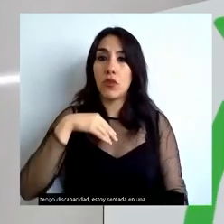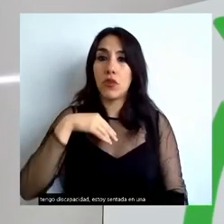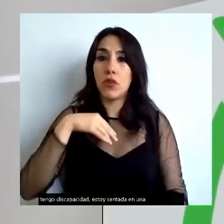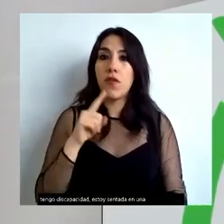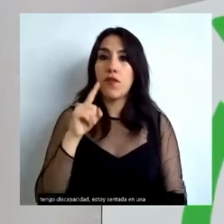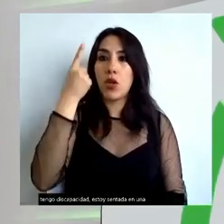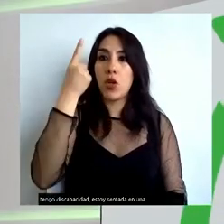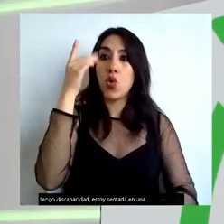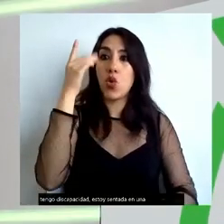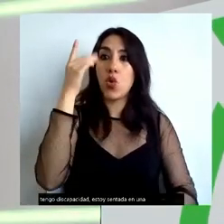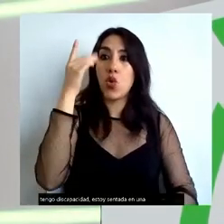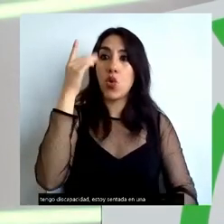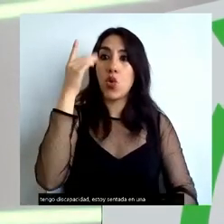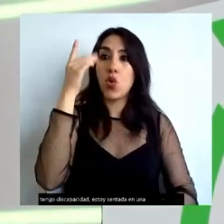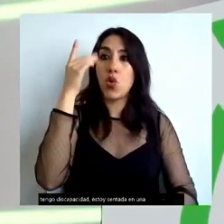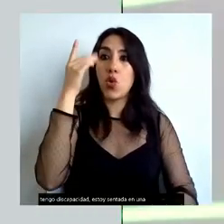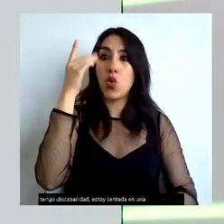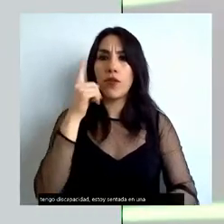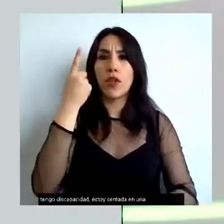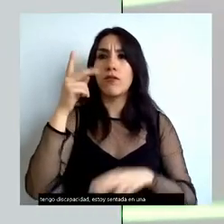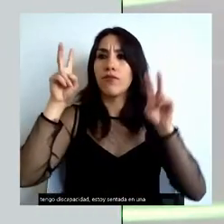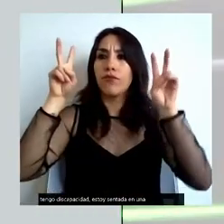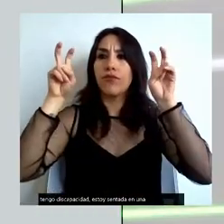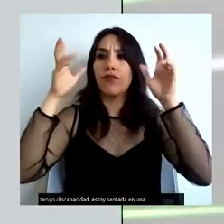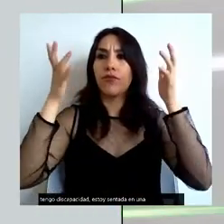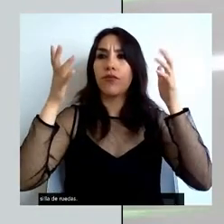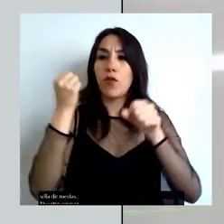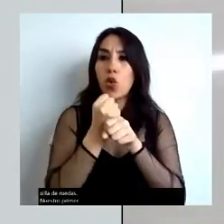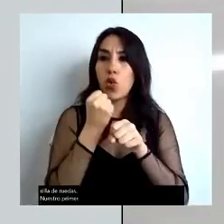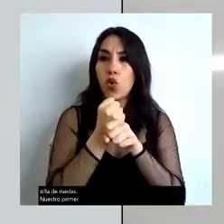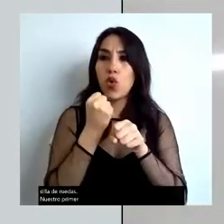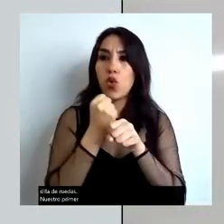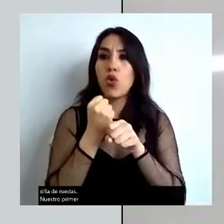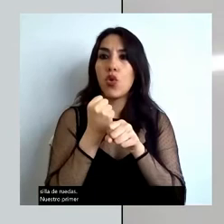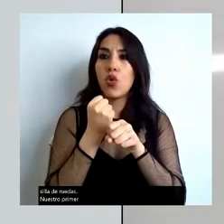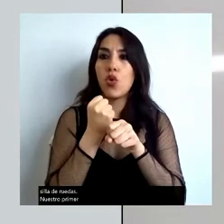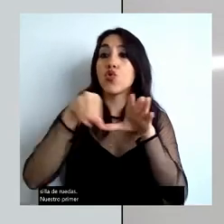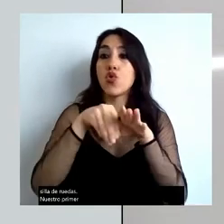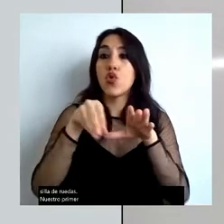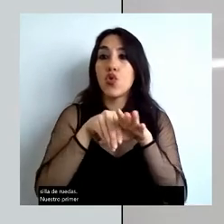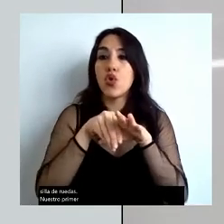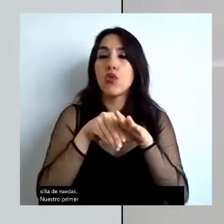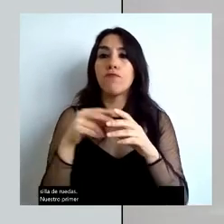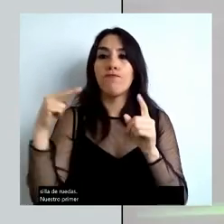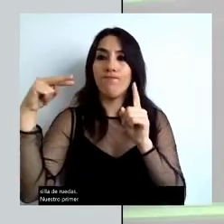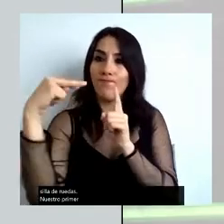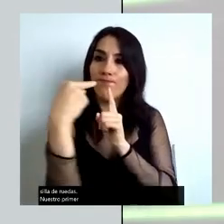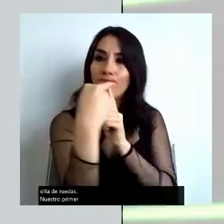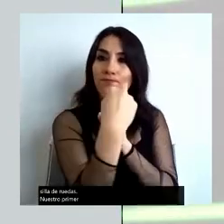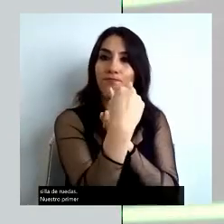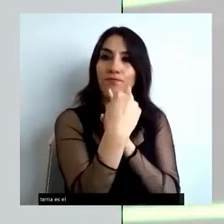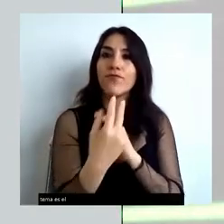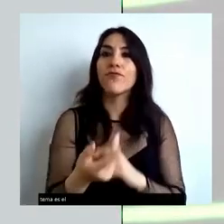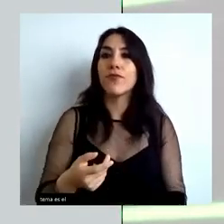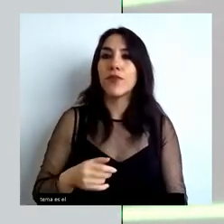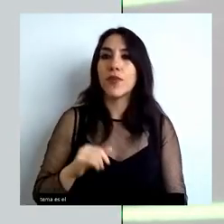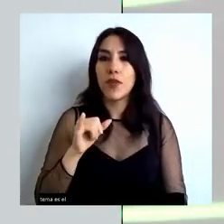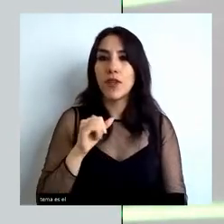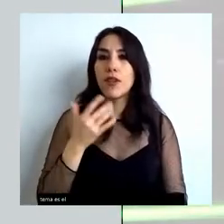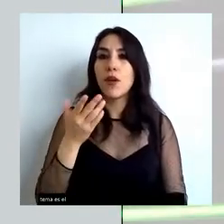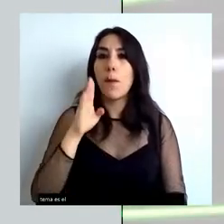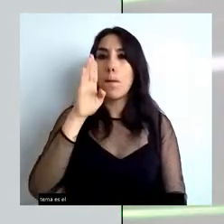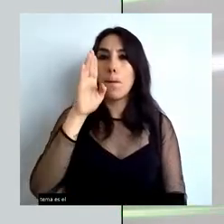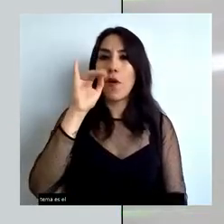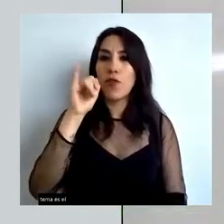es el empleo inclusivo, la visión de la OIT y del BID. Conoceremos las perspectivas de